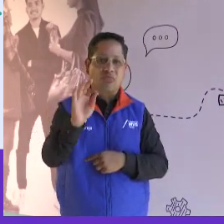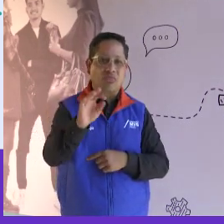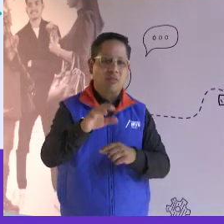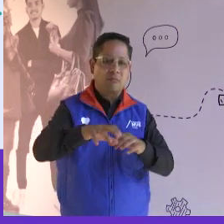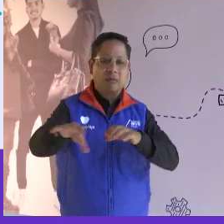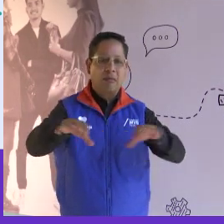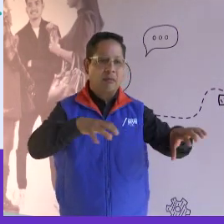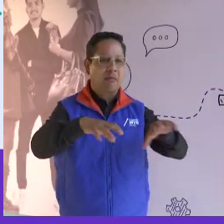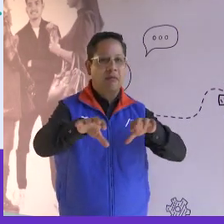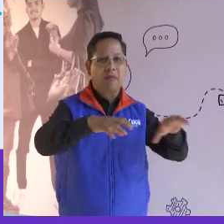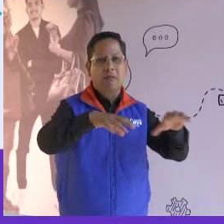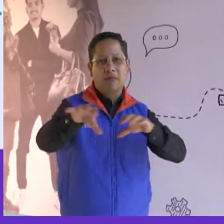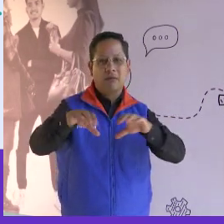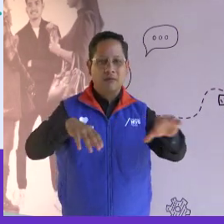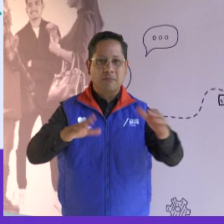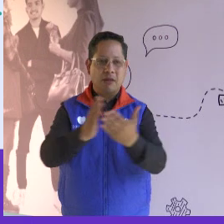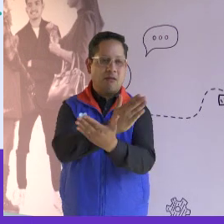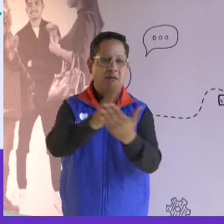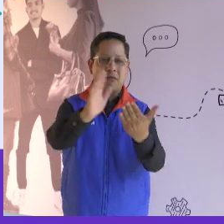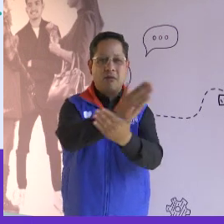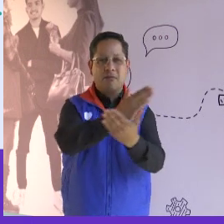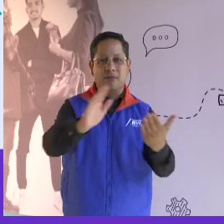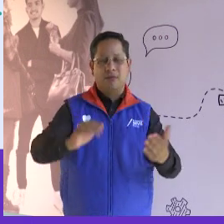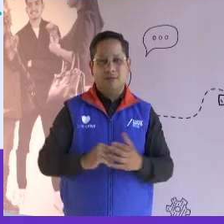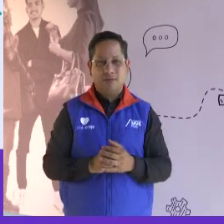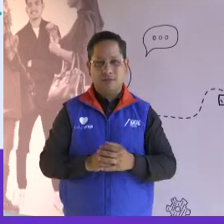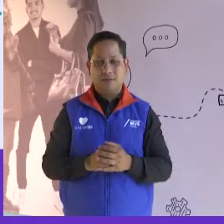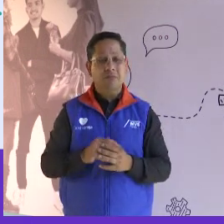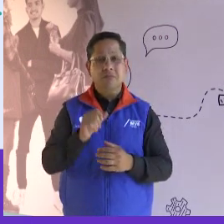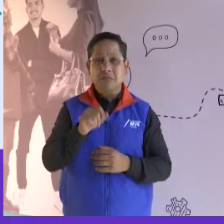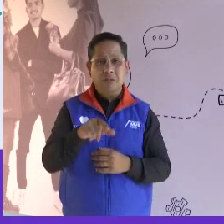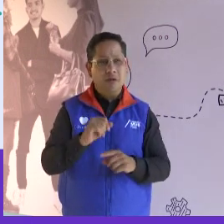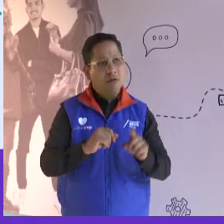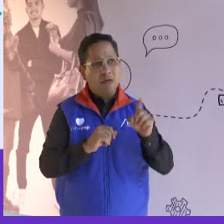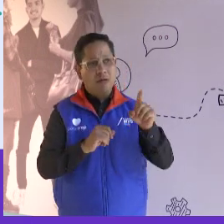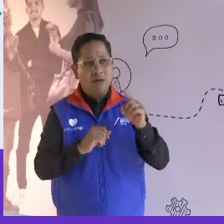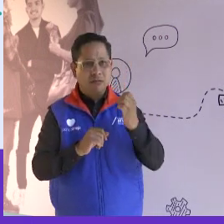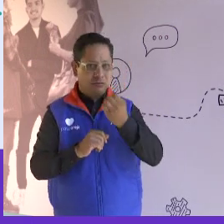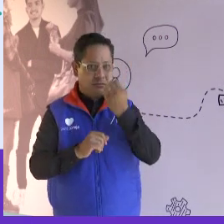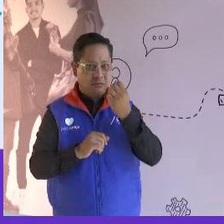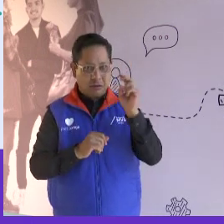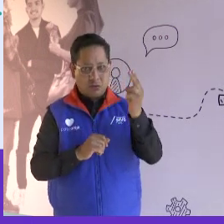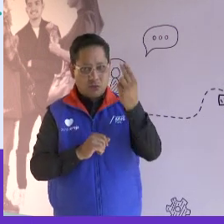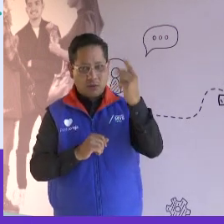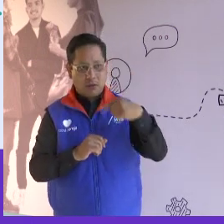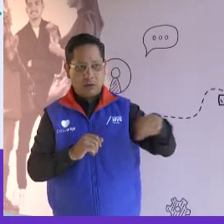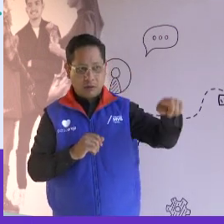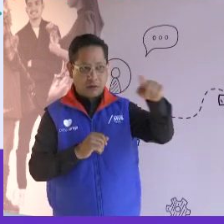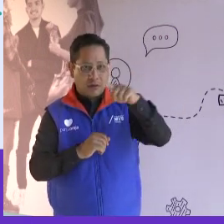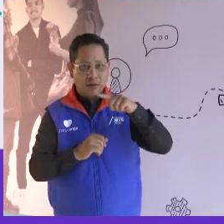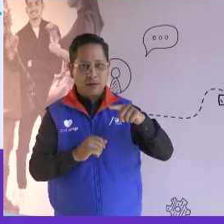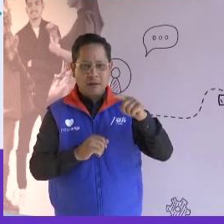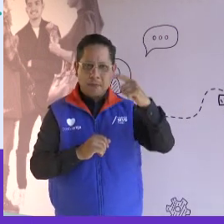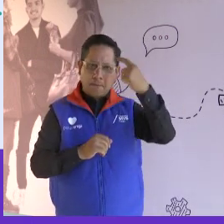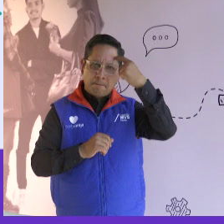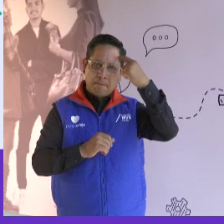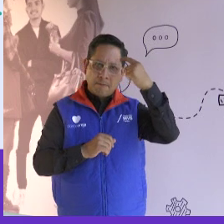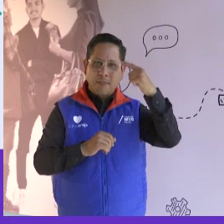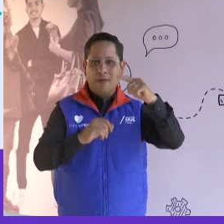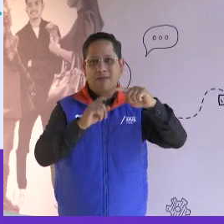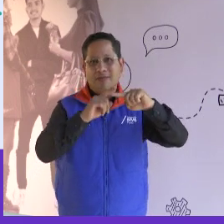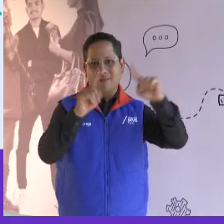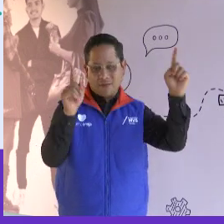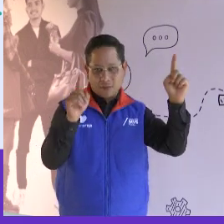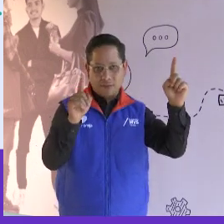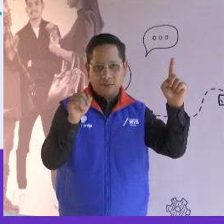personales, a lo anterior que acaba de decir Luis, el trabajo con la academia. A ver, o sea, es cierto que la lógica de la academia es muy